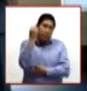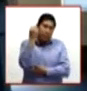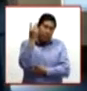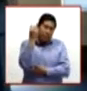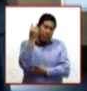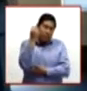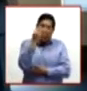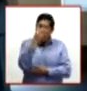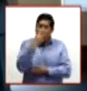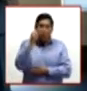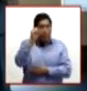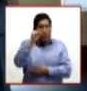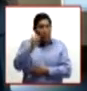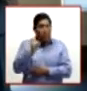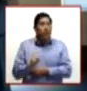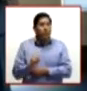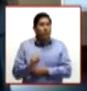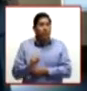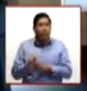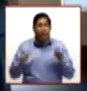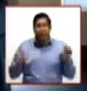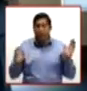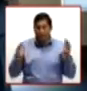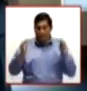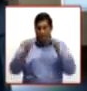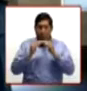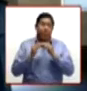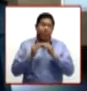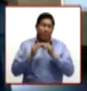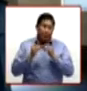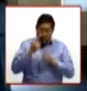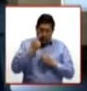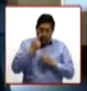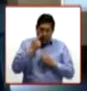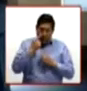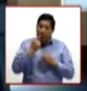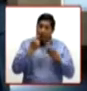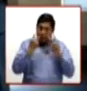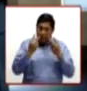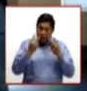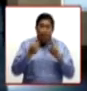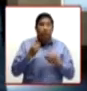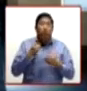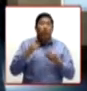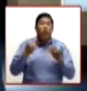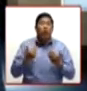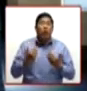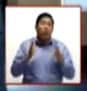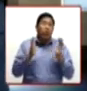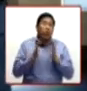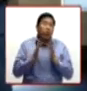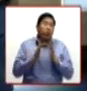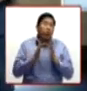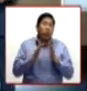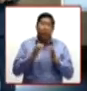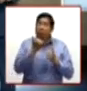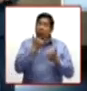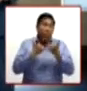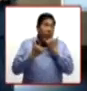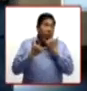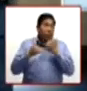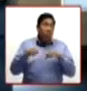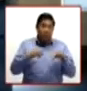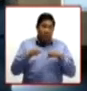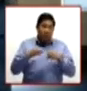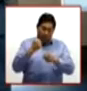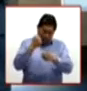en la zona sur de la ciudad de La Paz. Vamos a ir con nuestra unidad móvil para ver qué es lo que se está